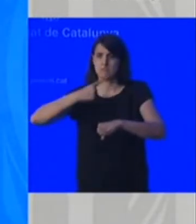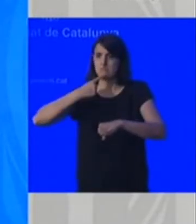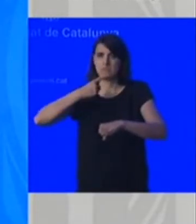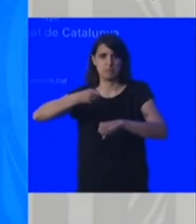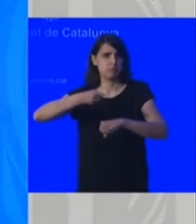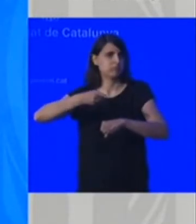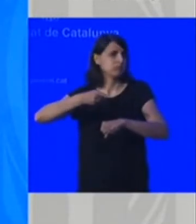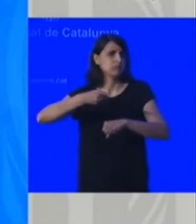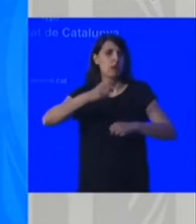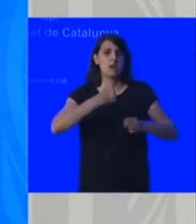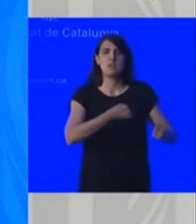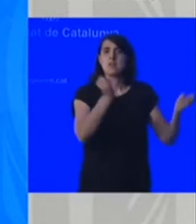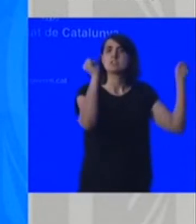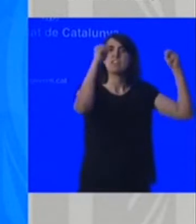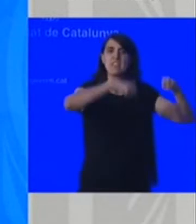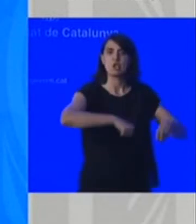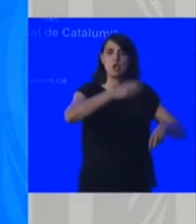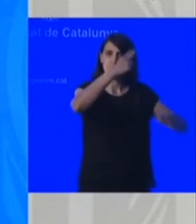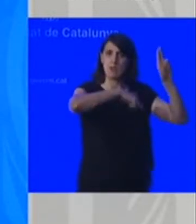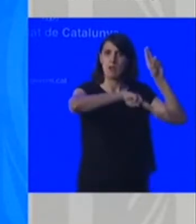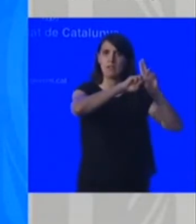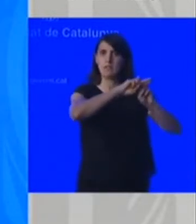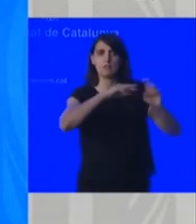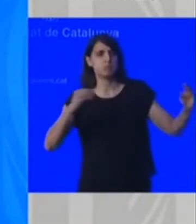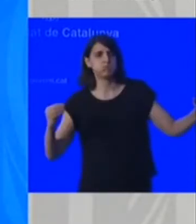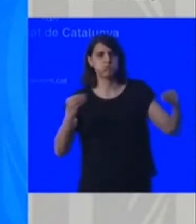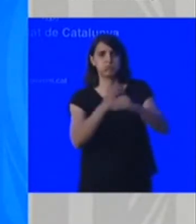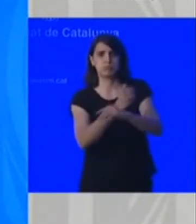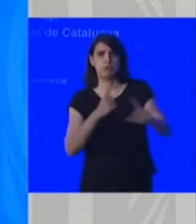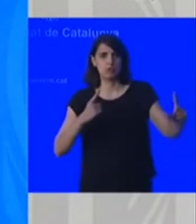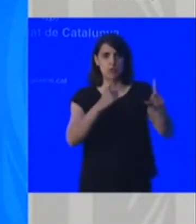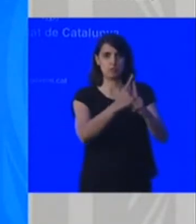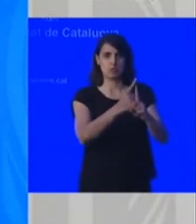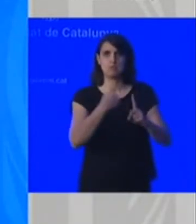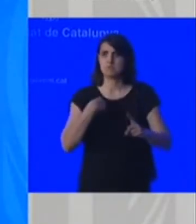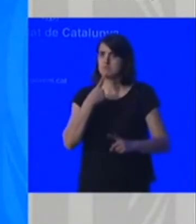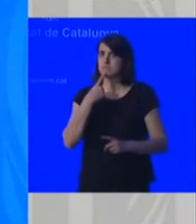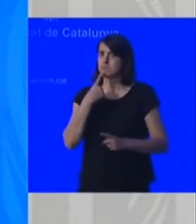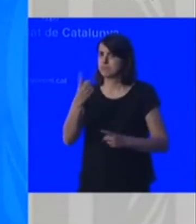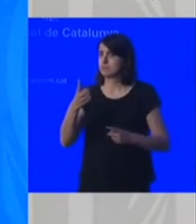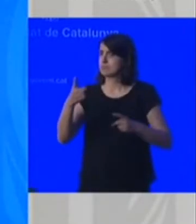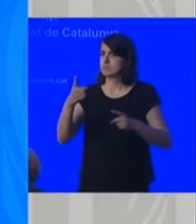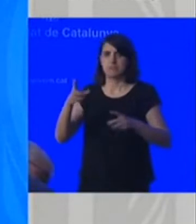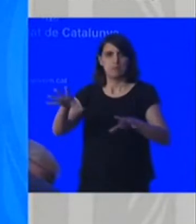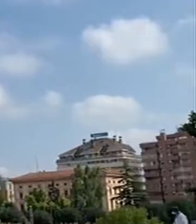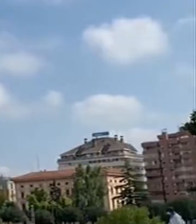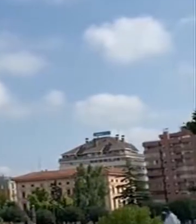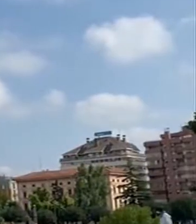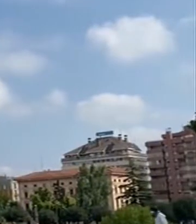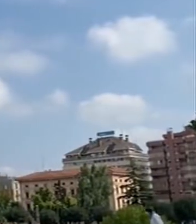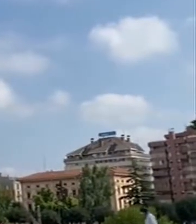rechazar la resolución que había aprobado la Generalitat, nosotros manifestamos que no estamos de acuerdo con esta decisión judicial, que no la